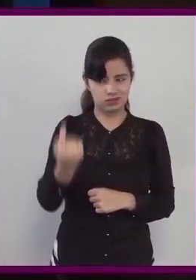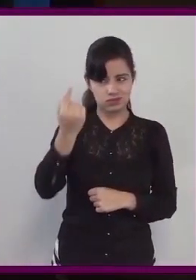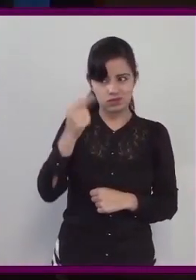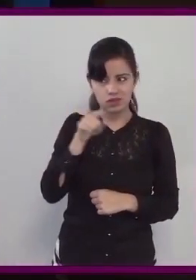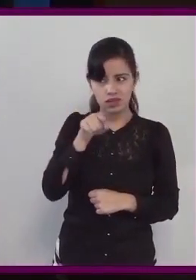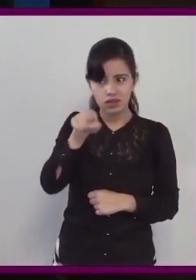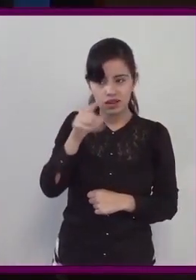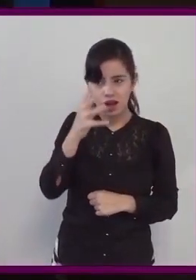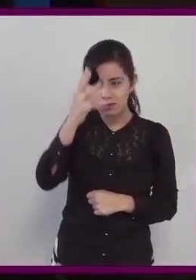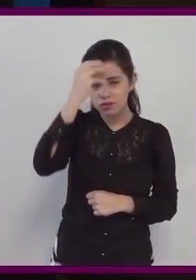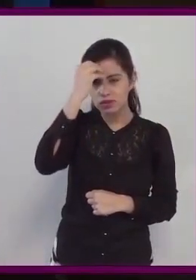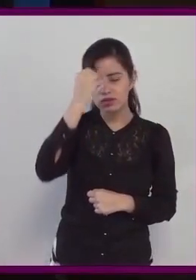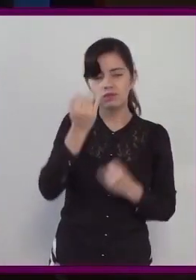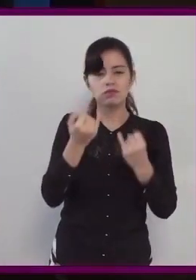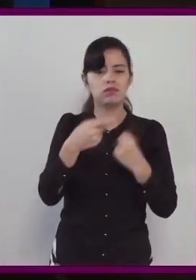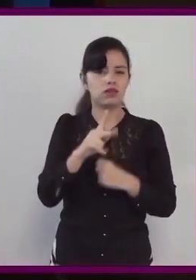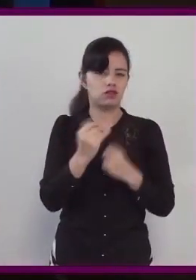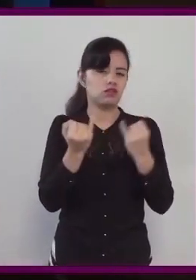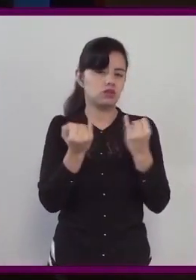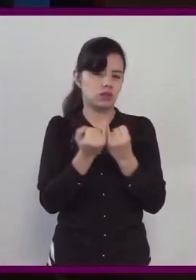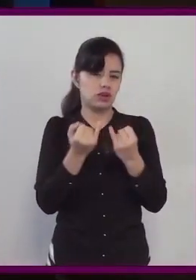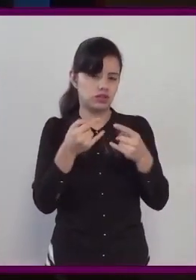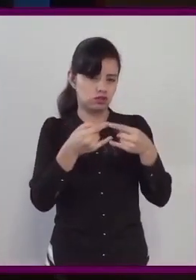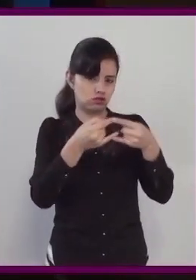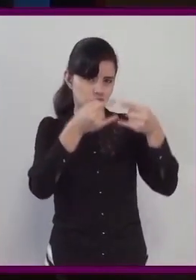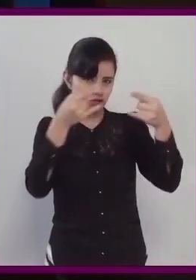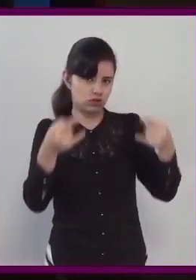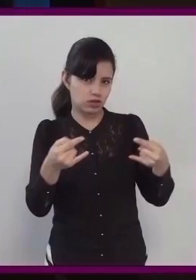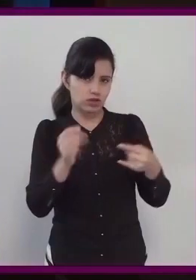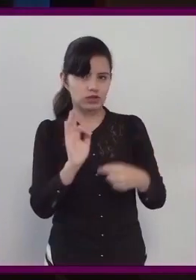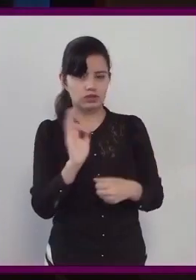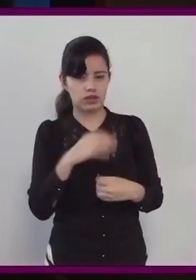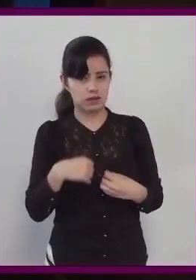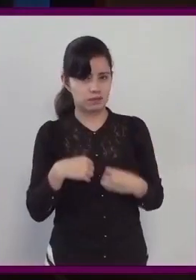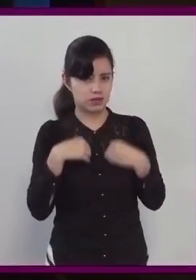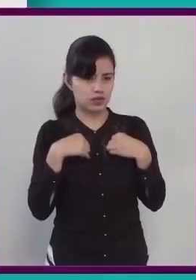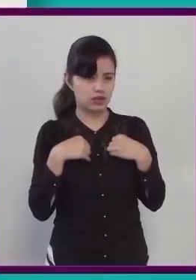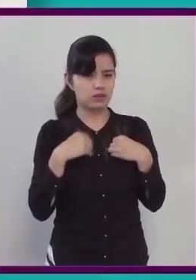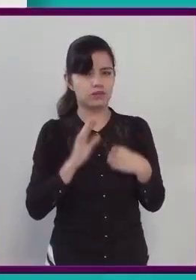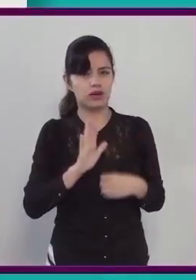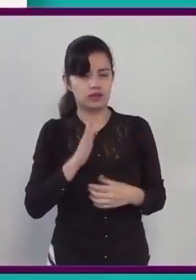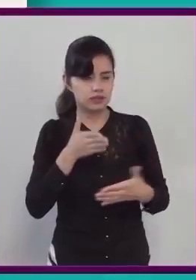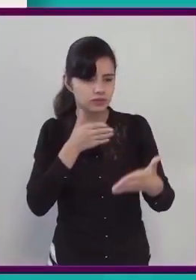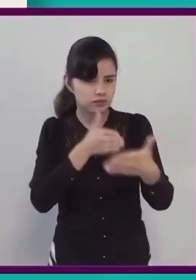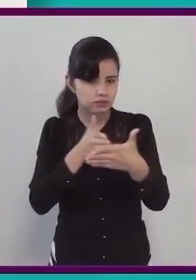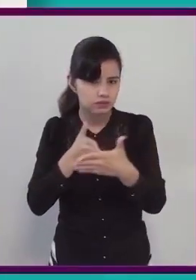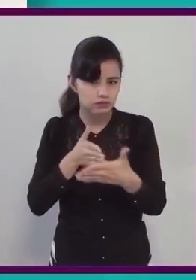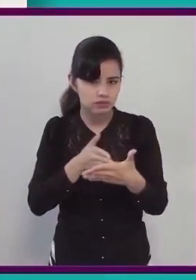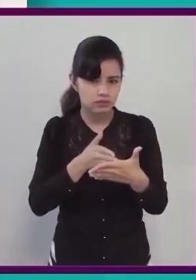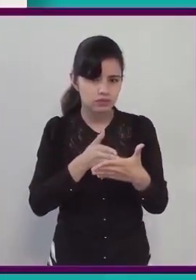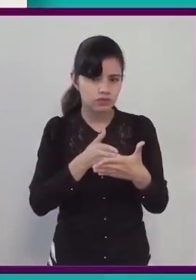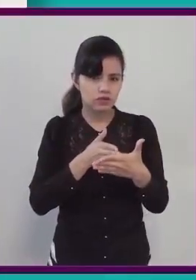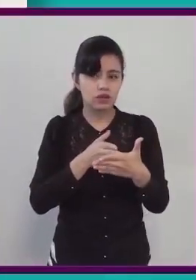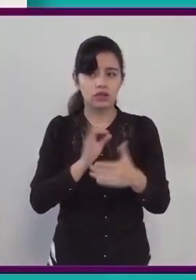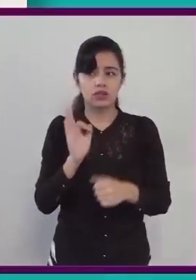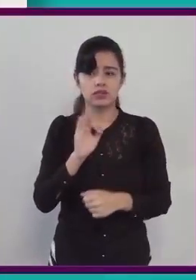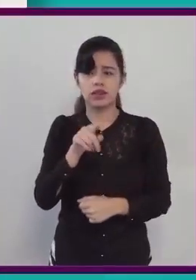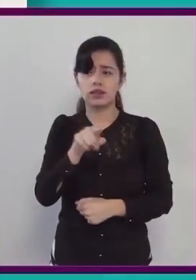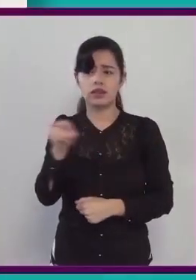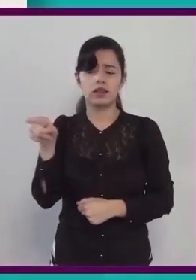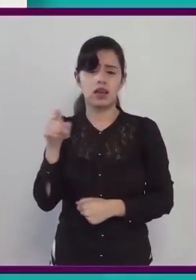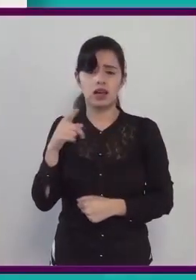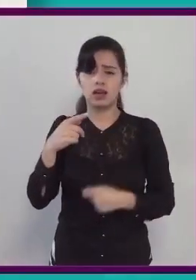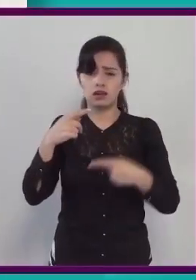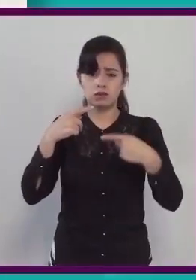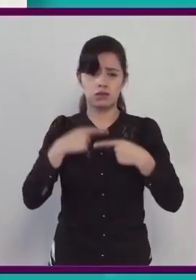Todo lo que nos importa en la vida lo aprendimos de alguien, ¿no? Pero también las